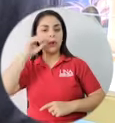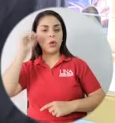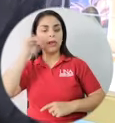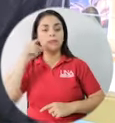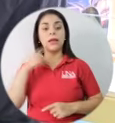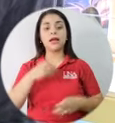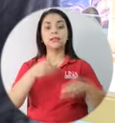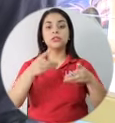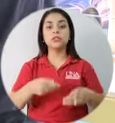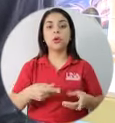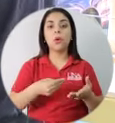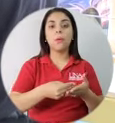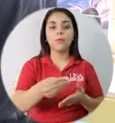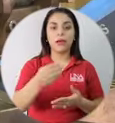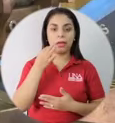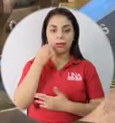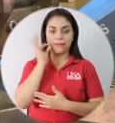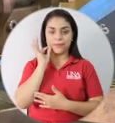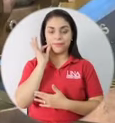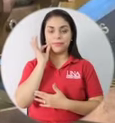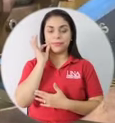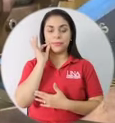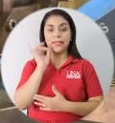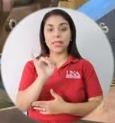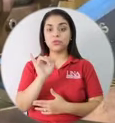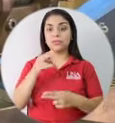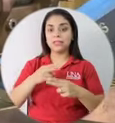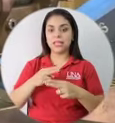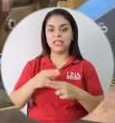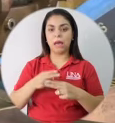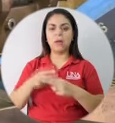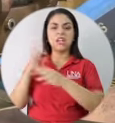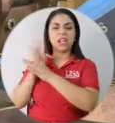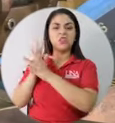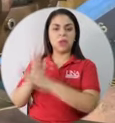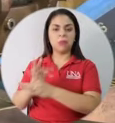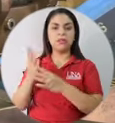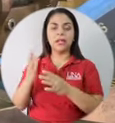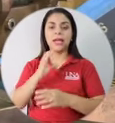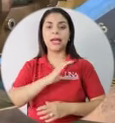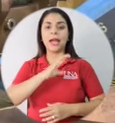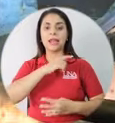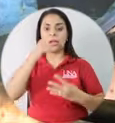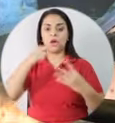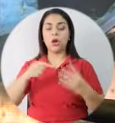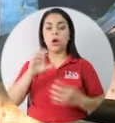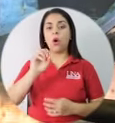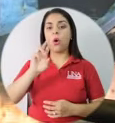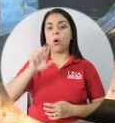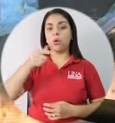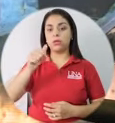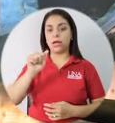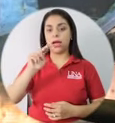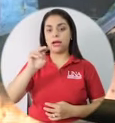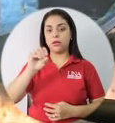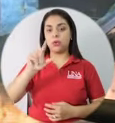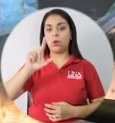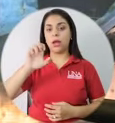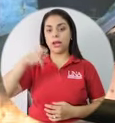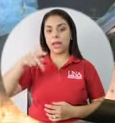decisión sobre cómo consumir el café, y a eso se le denomina tradicionalmente como las características organolépticas del café, es